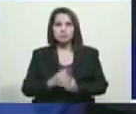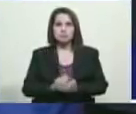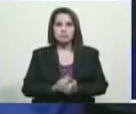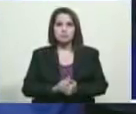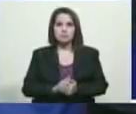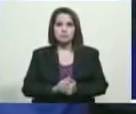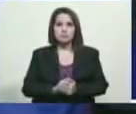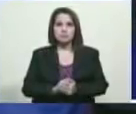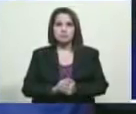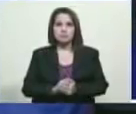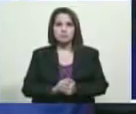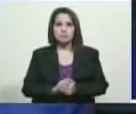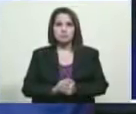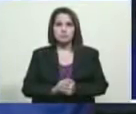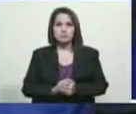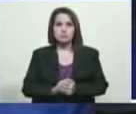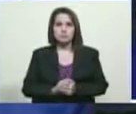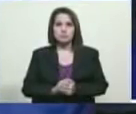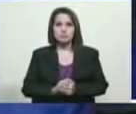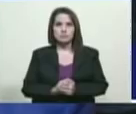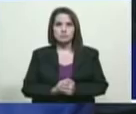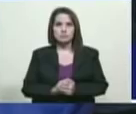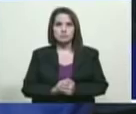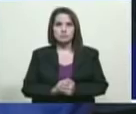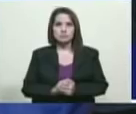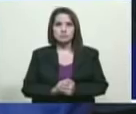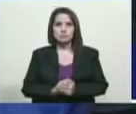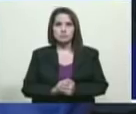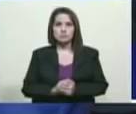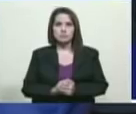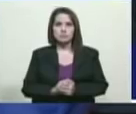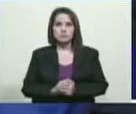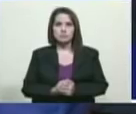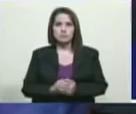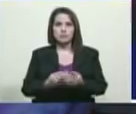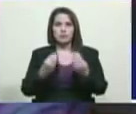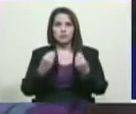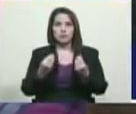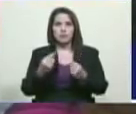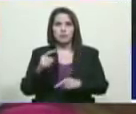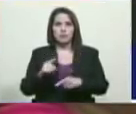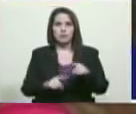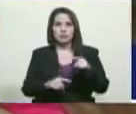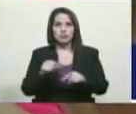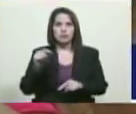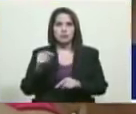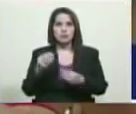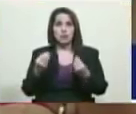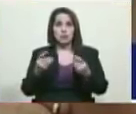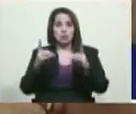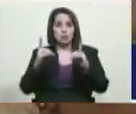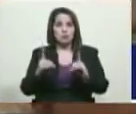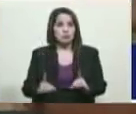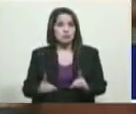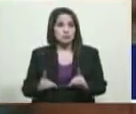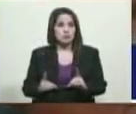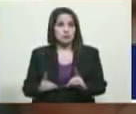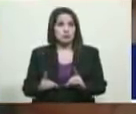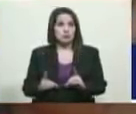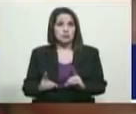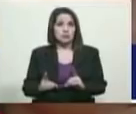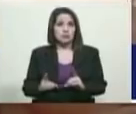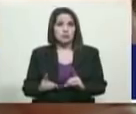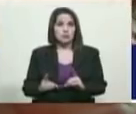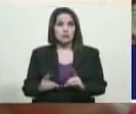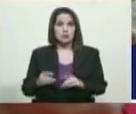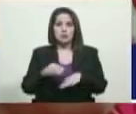Quienes son los responsables de formar en diferentes áreas, en las diferentes asignaturas y materias a todas las personas que deciden formar parte de esta